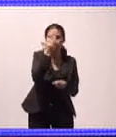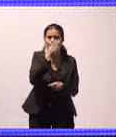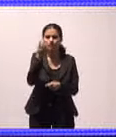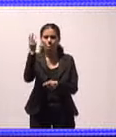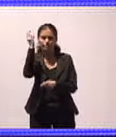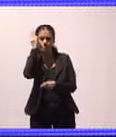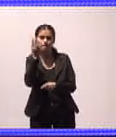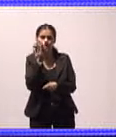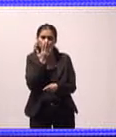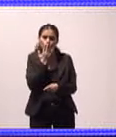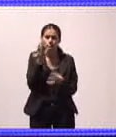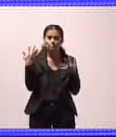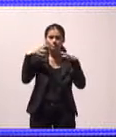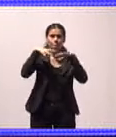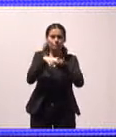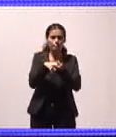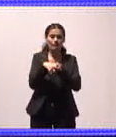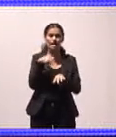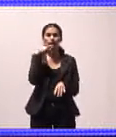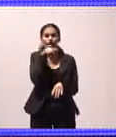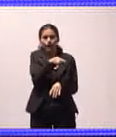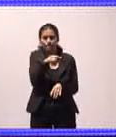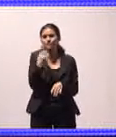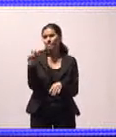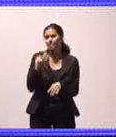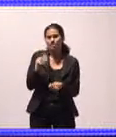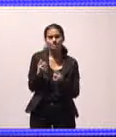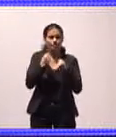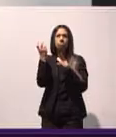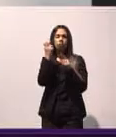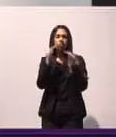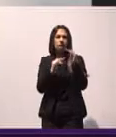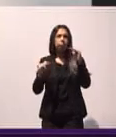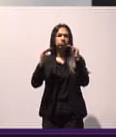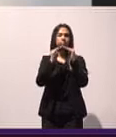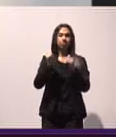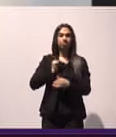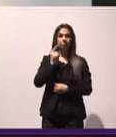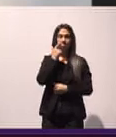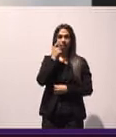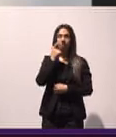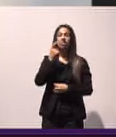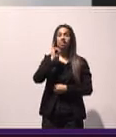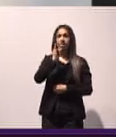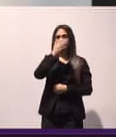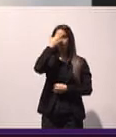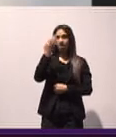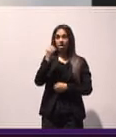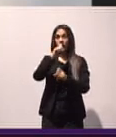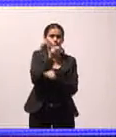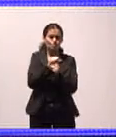la mestiza. Y algo así debemos nosotros fortalecer como región para